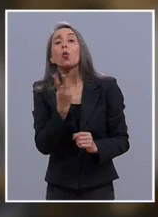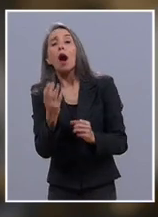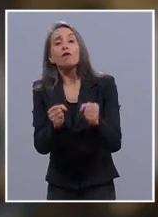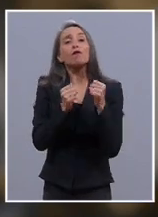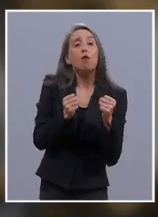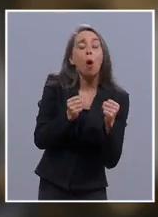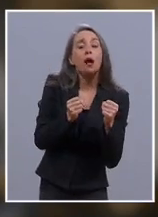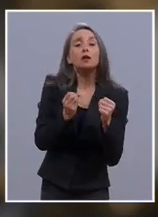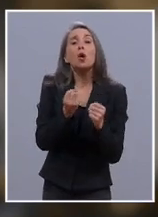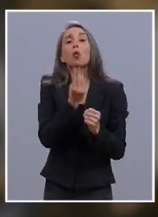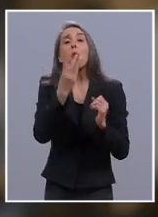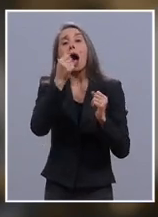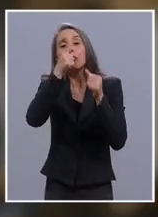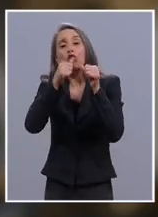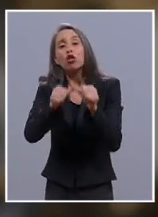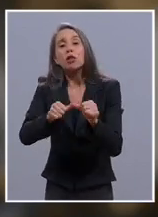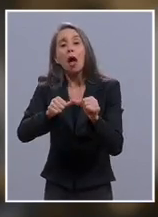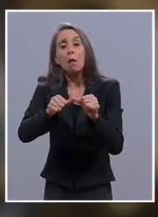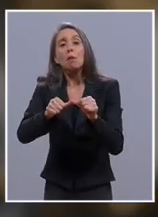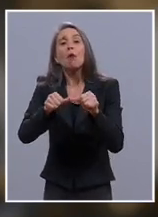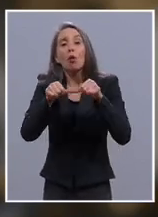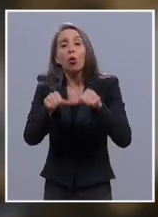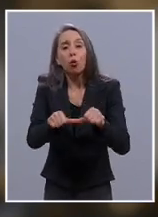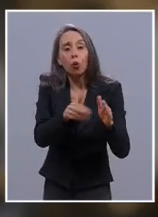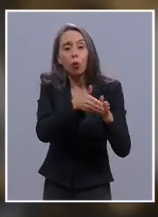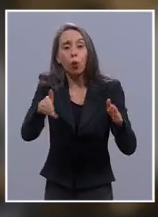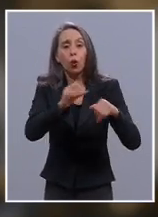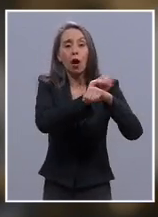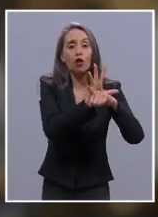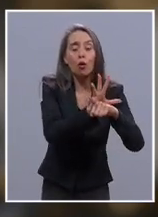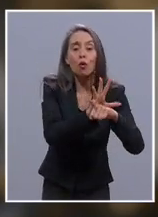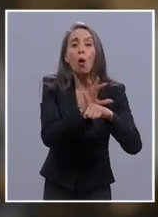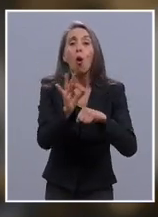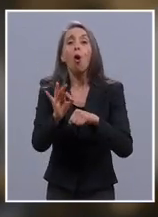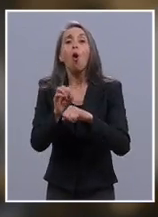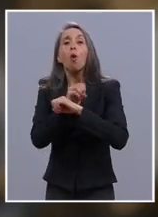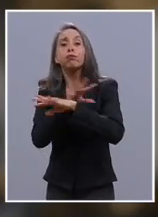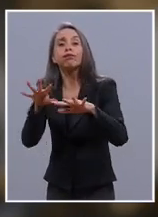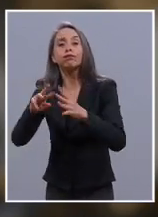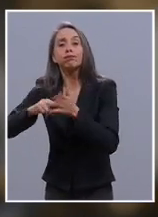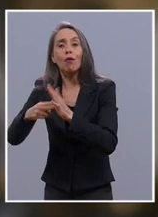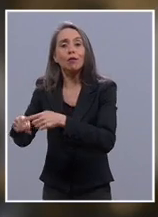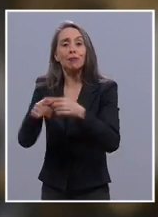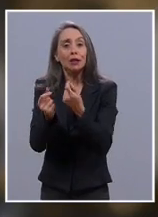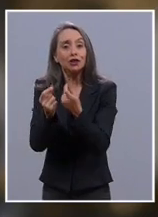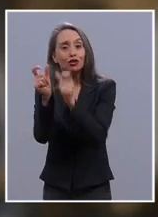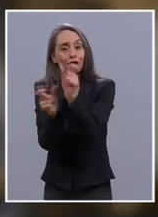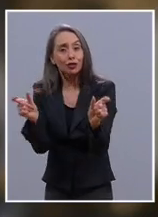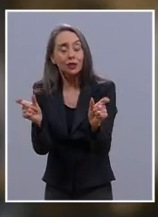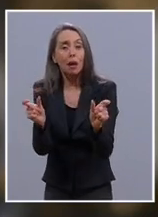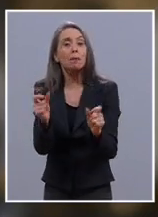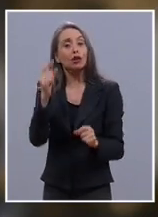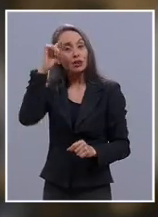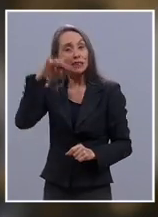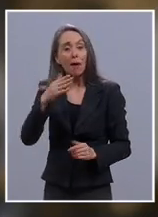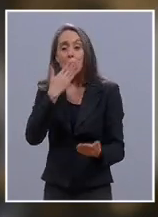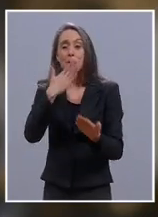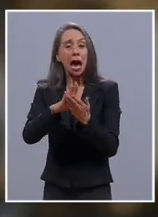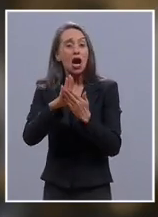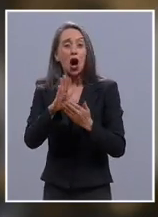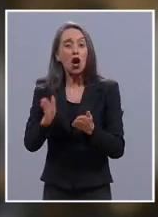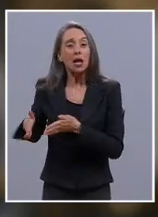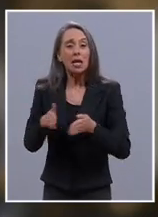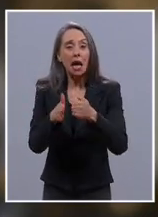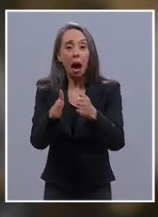o la duración de estas pandemias pero todos sabemos que el mejor camino para enfrentarlas es con